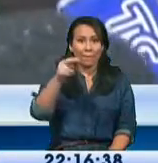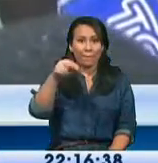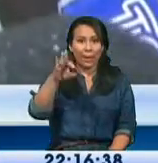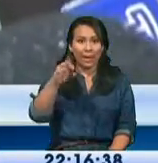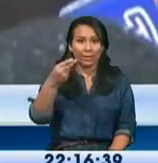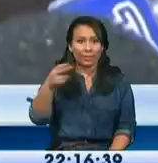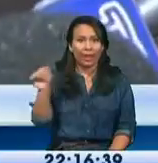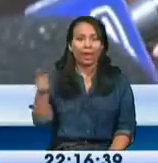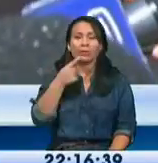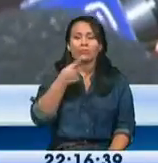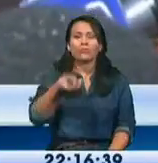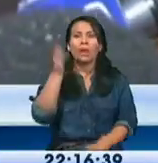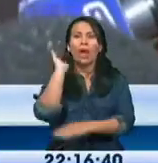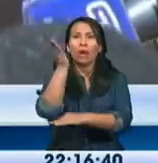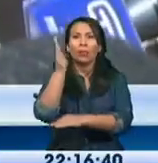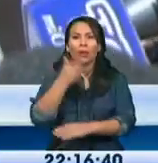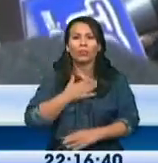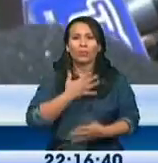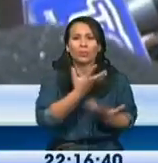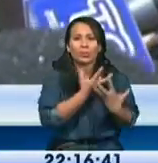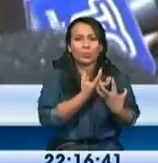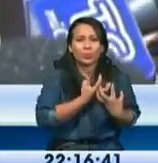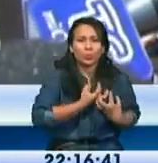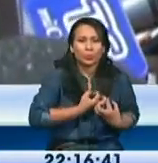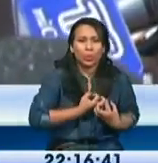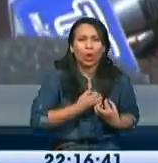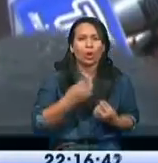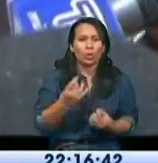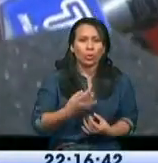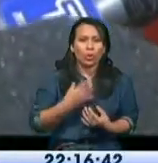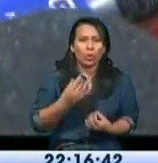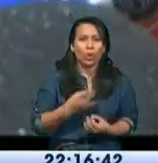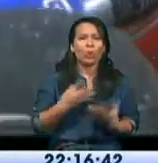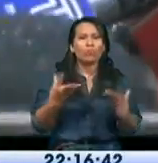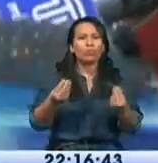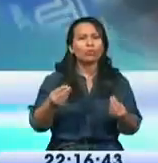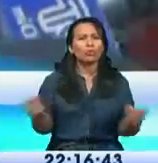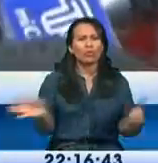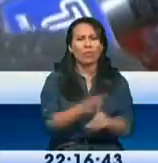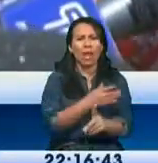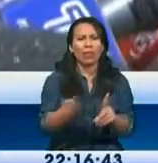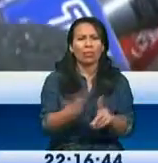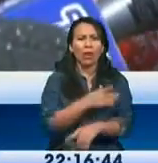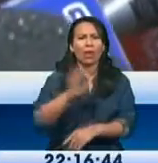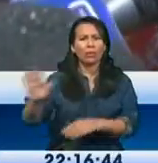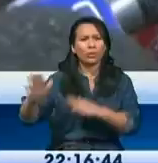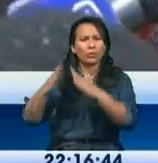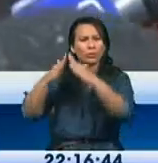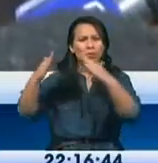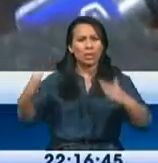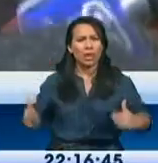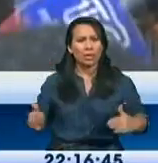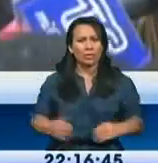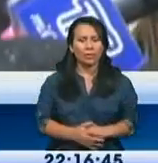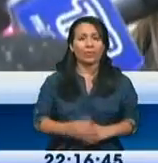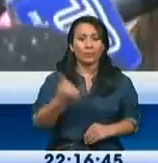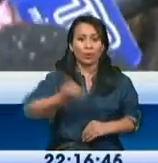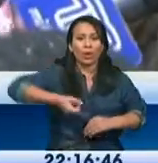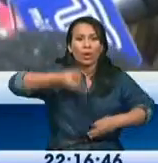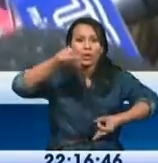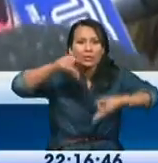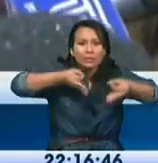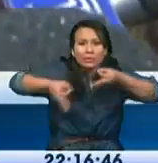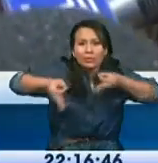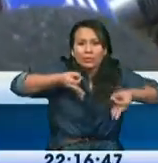el dolor que vivía, la angustia que vivía Sharon, el infierno que era esa casa. Hoy, con lujos detalles, ha